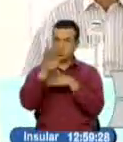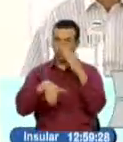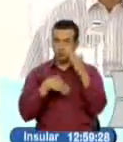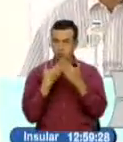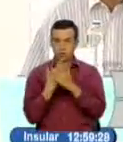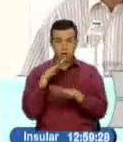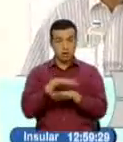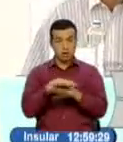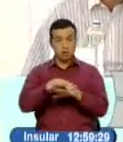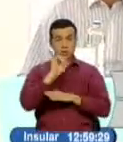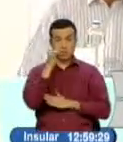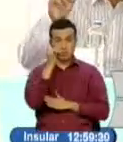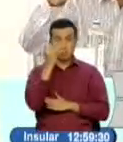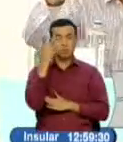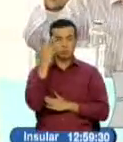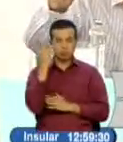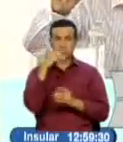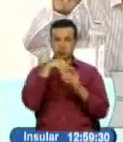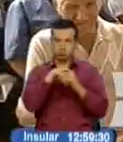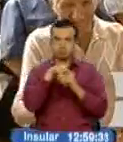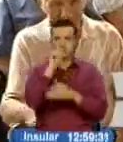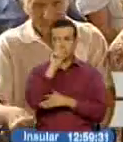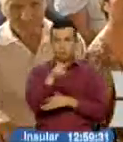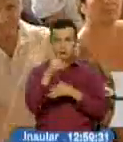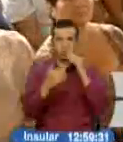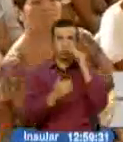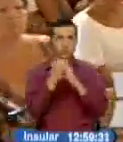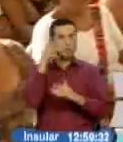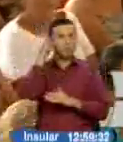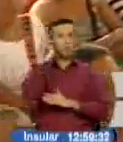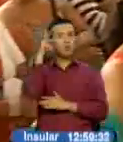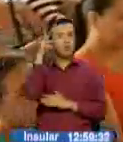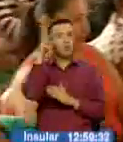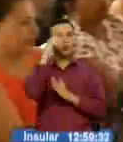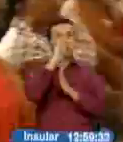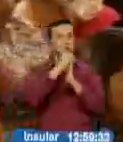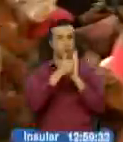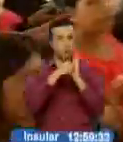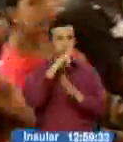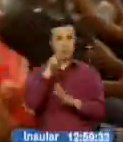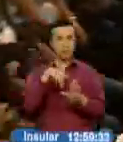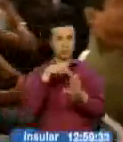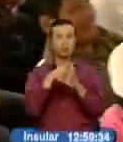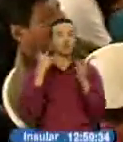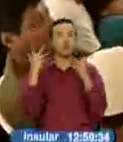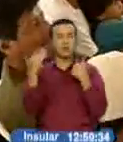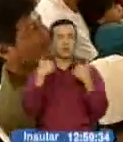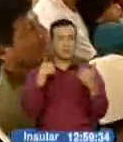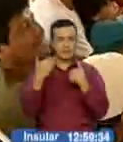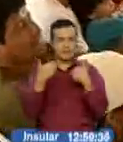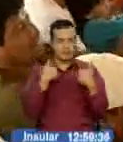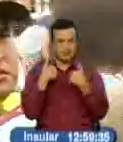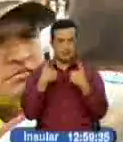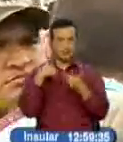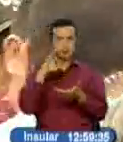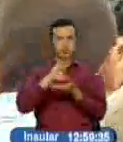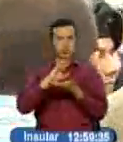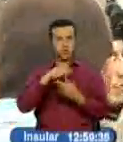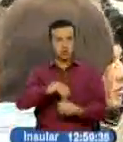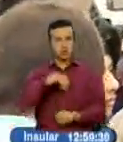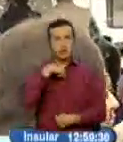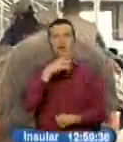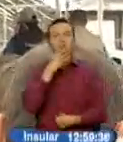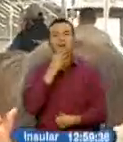tarde de este jueves presidirá la incorporación de 1,000 nuevos maestros artesanos a desarrollarse en el Teatro Centro Cívico Eloy Alfaro